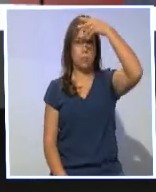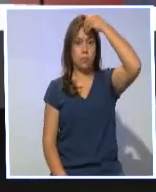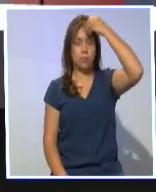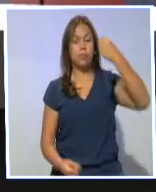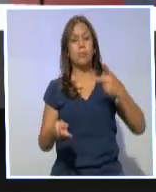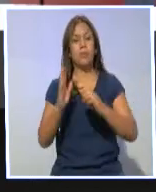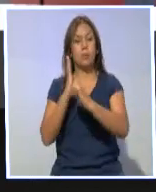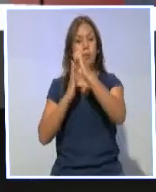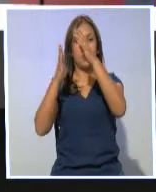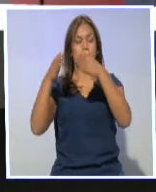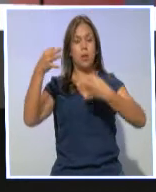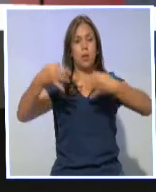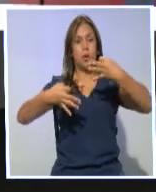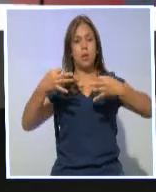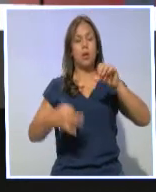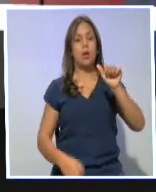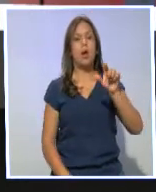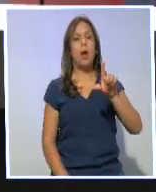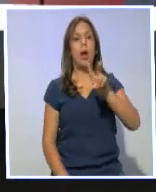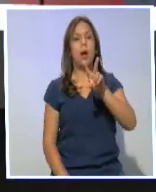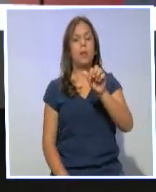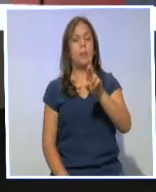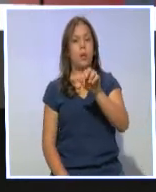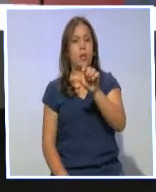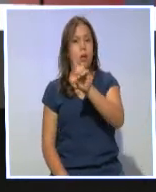la ministra de Justicia, Rosana Alvarado.